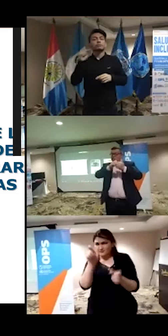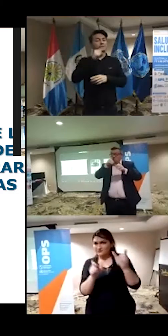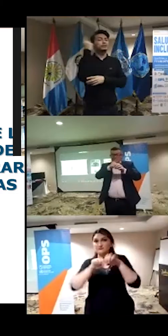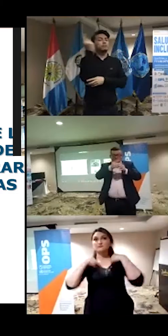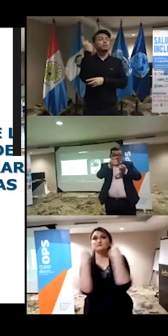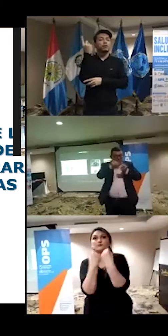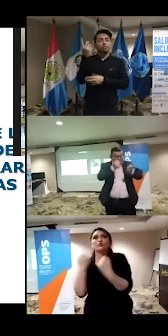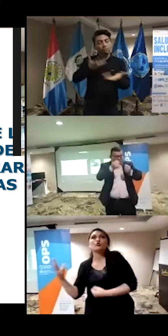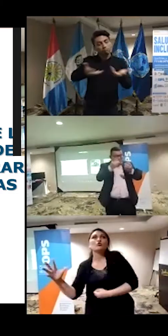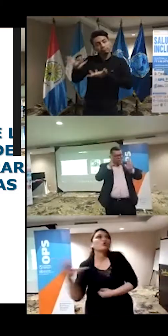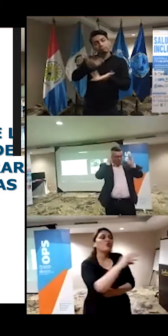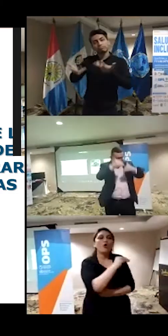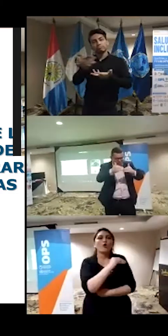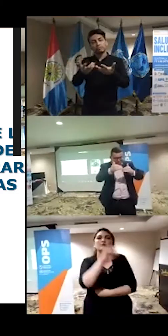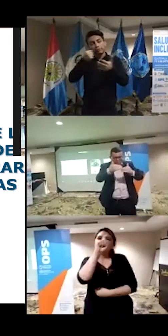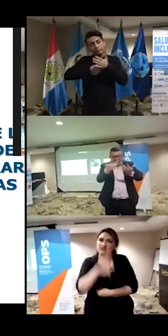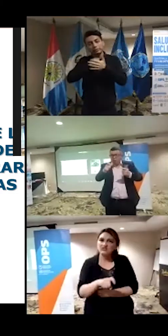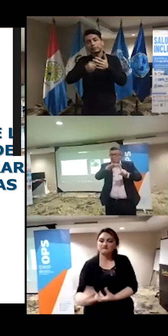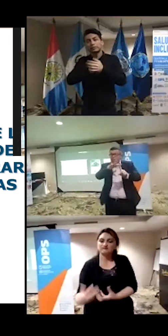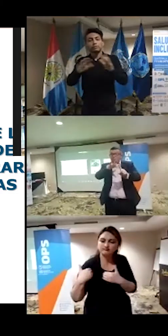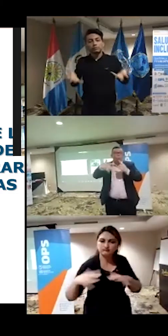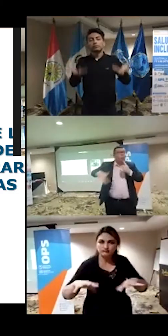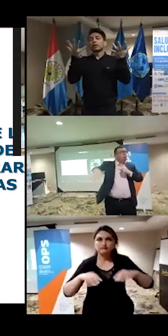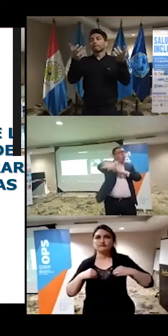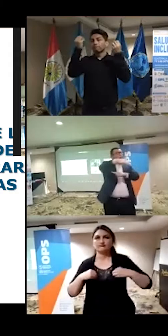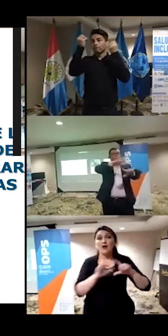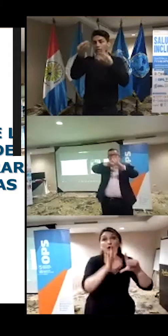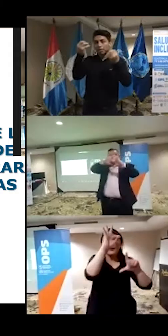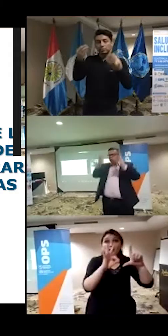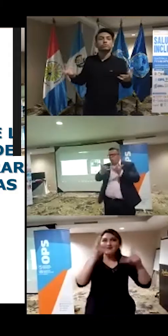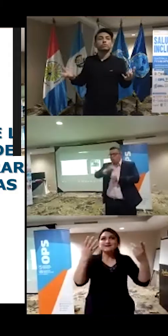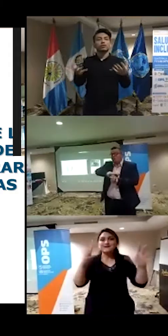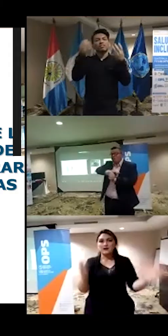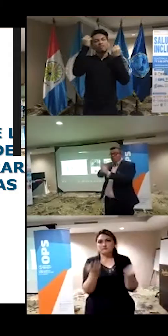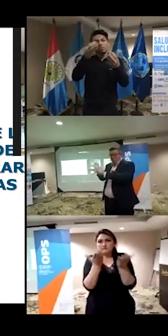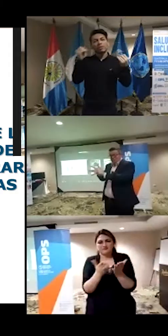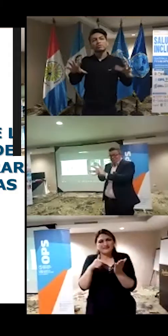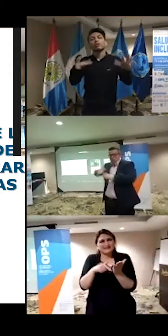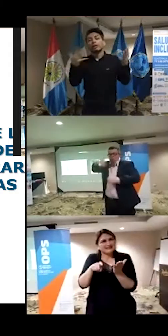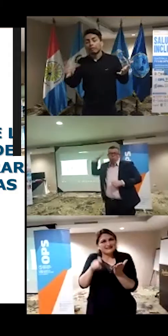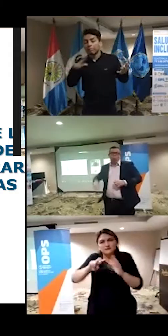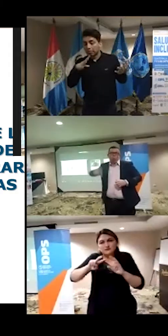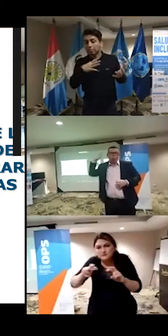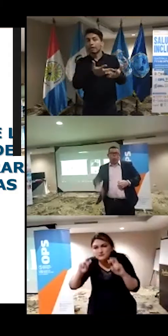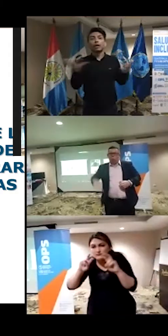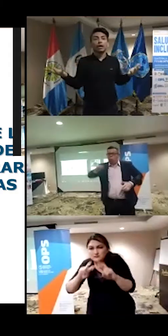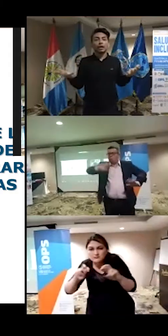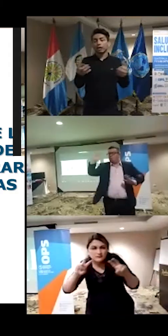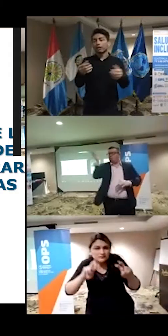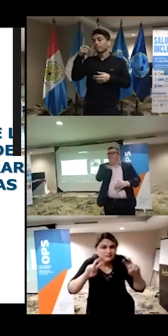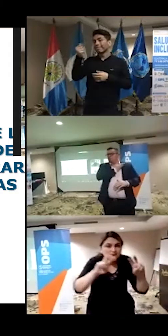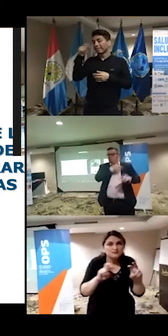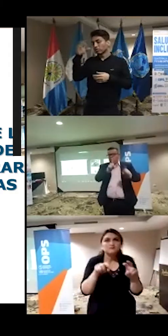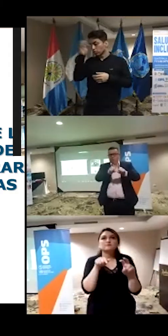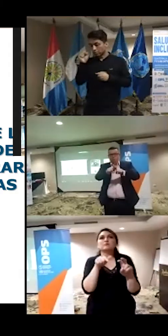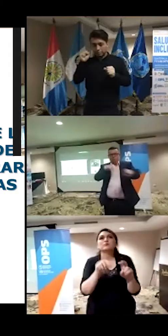importancia generar acciones que permitan el levantamiento de información que genere realmente datos muy